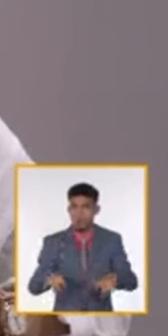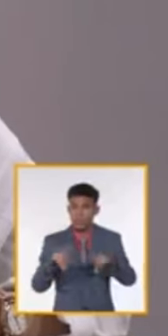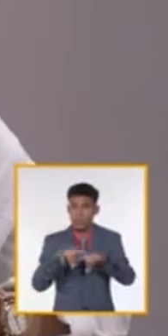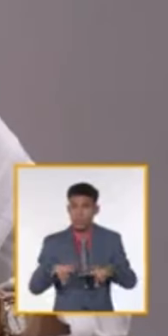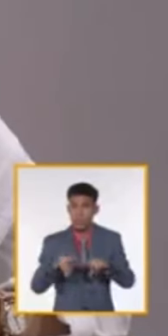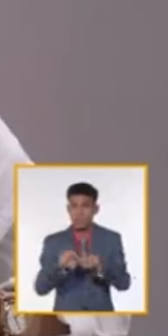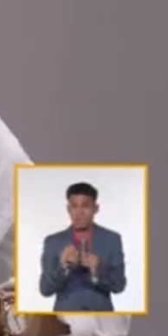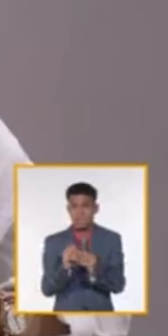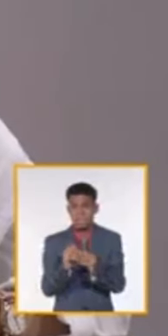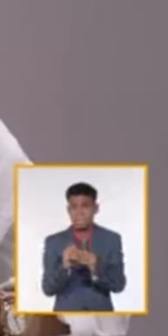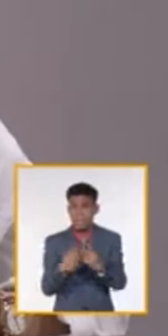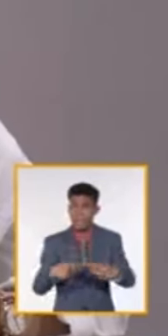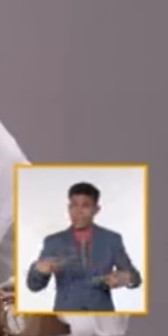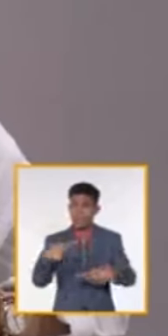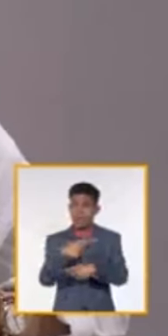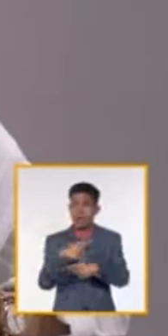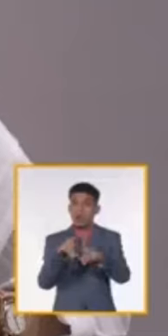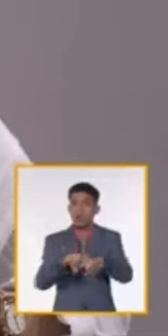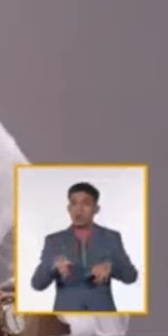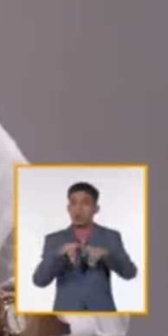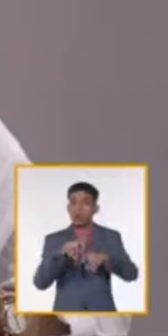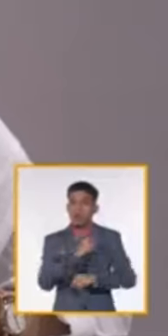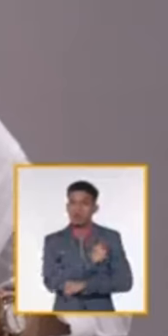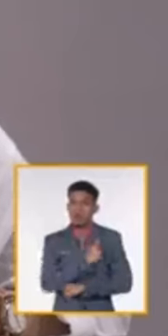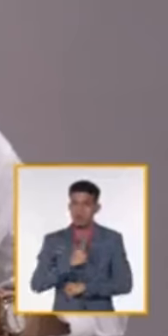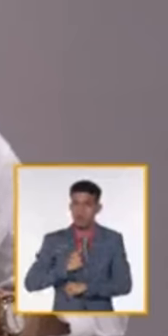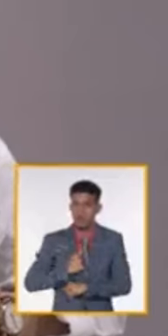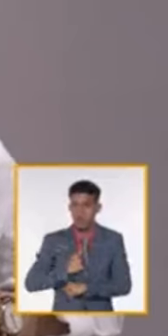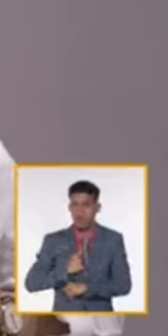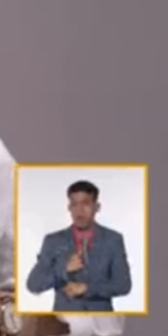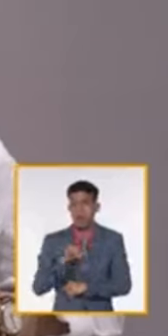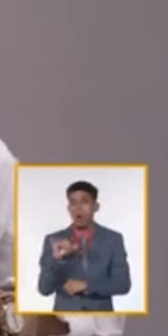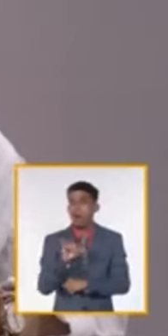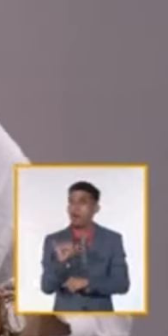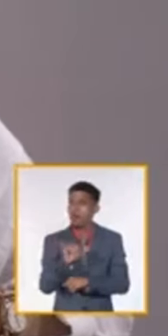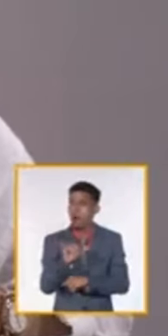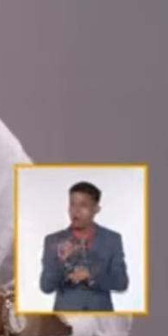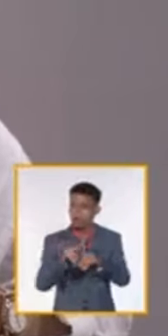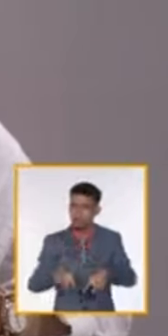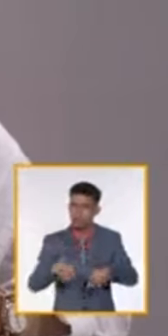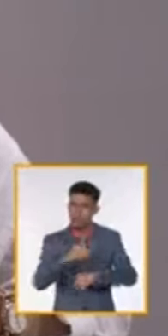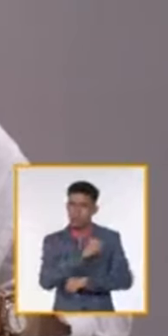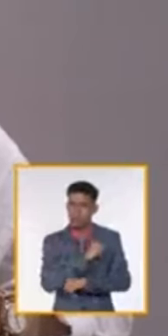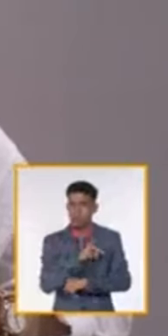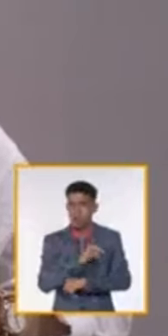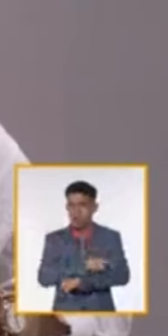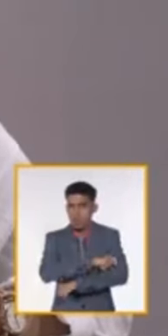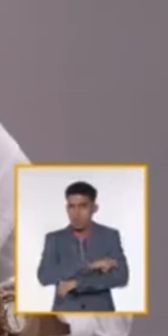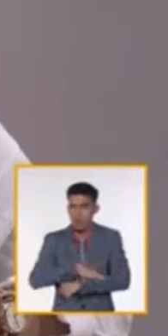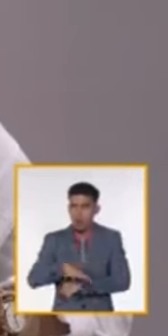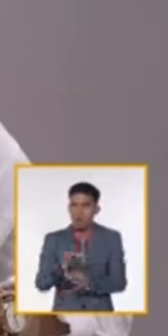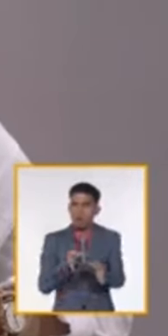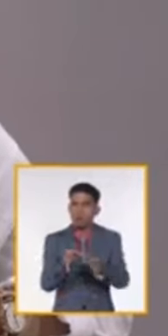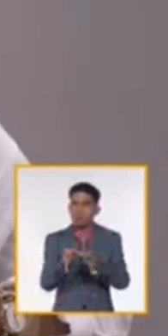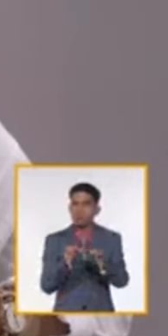élites e incluso las universidades públicas, están funcionando como